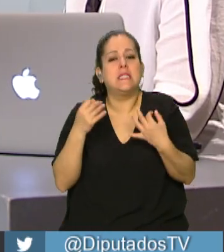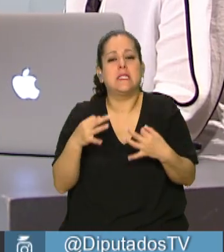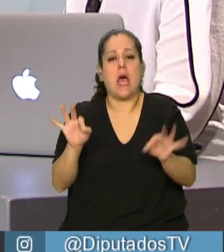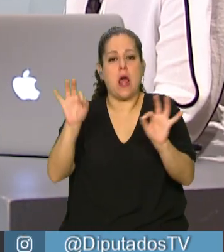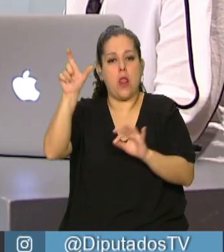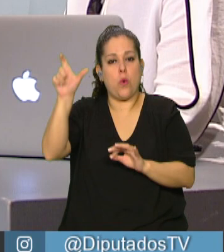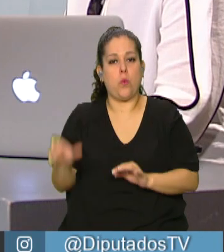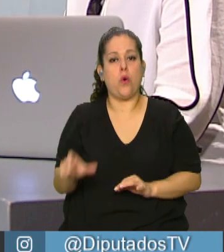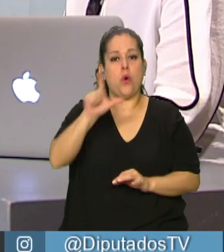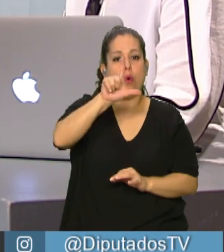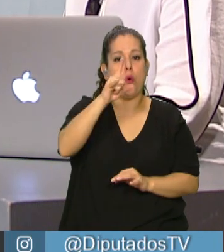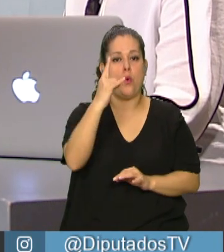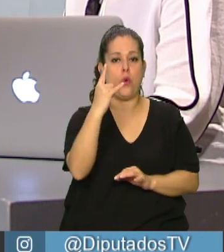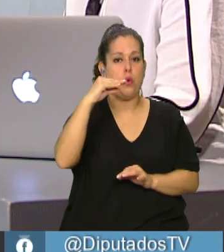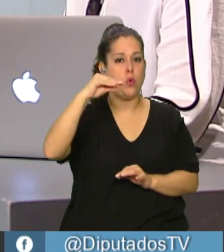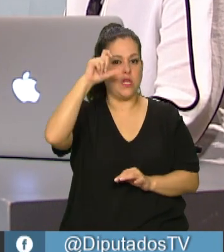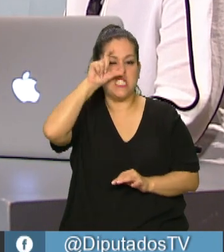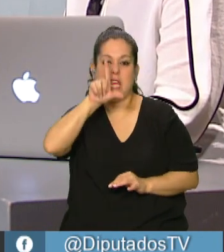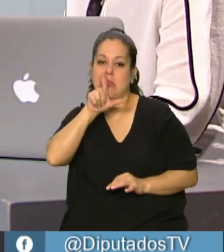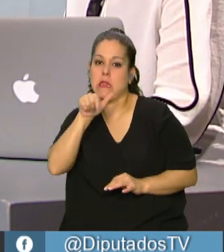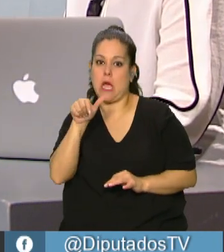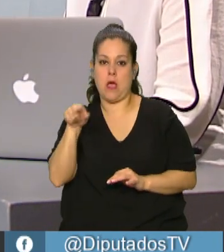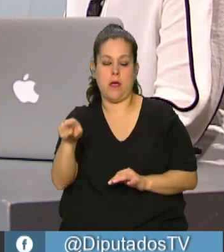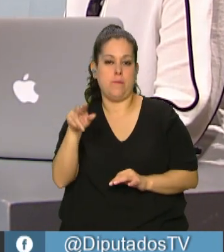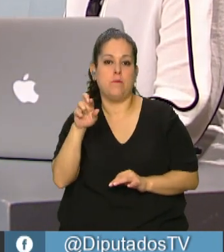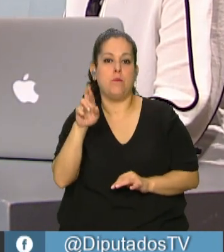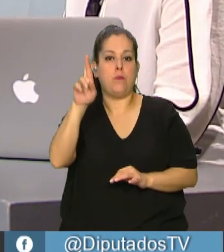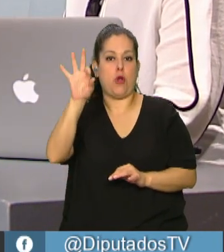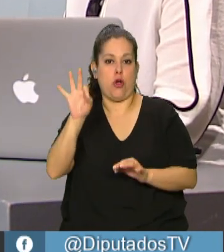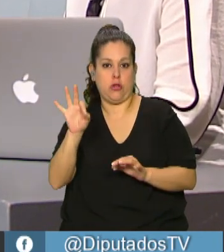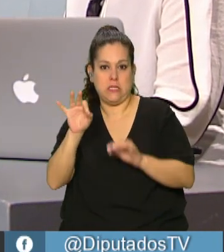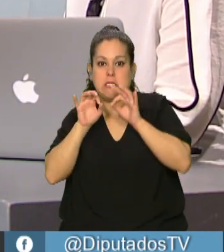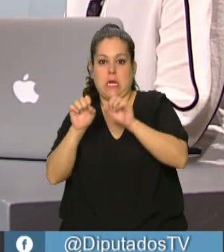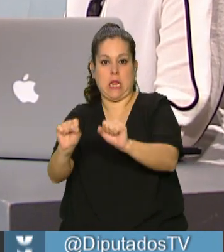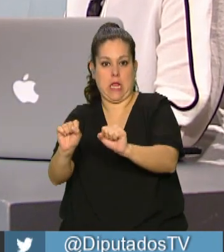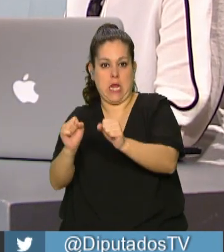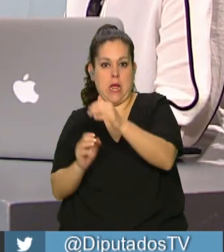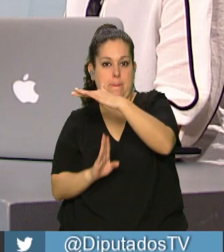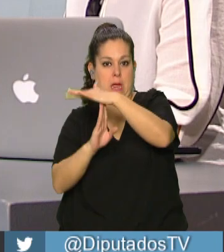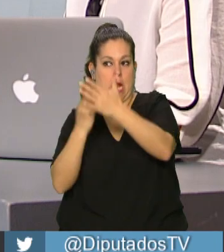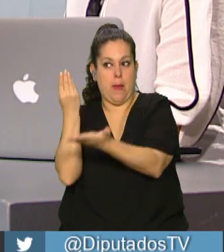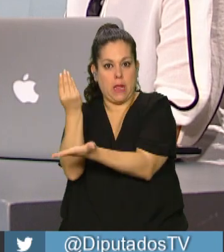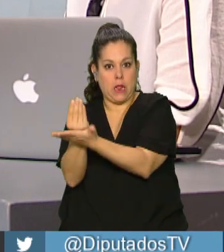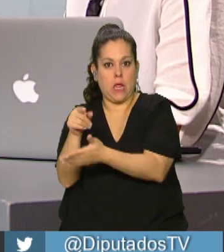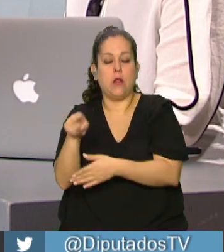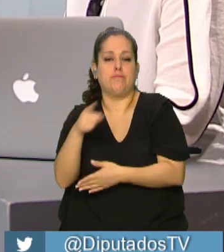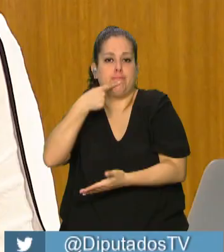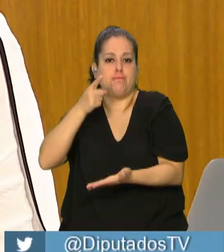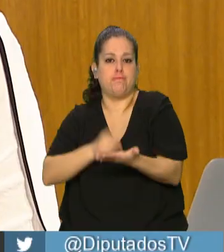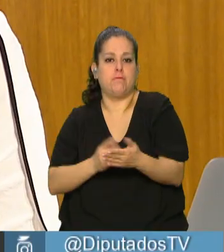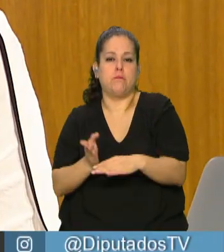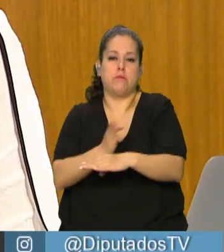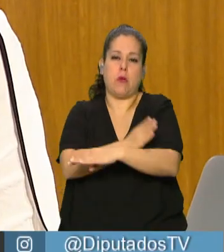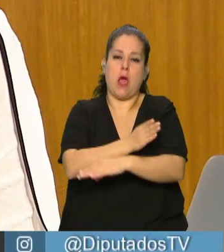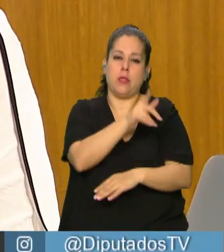la prosecretaria parlamentaria, que fue designada por Camaño en su